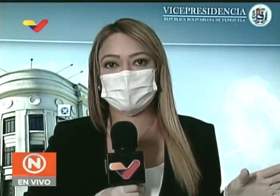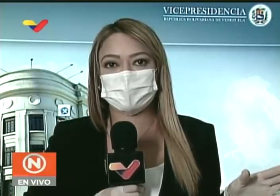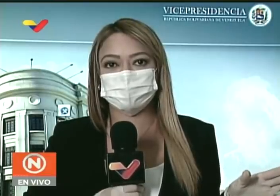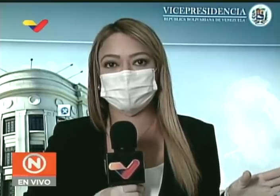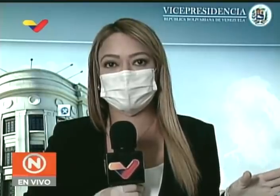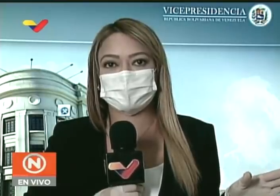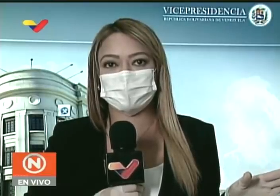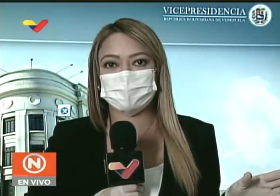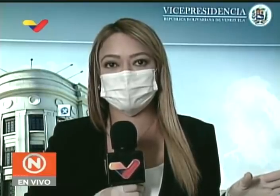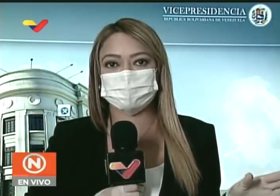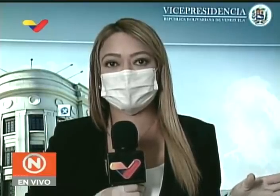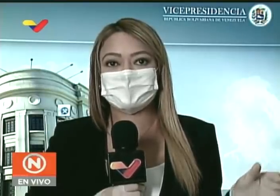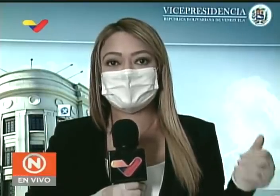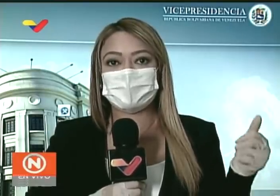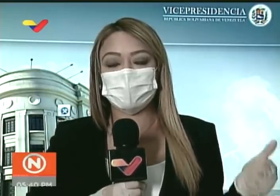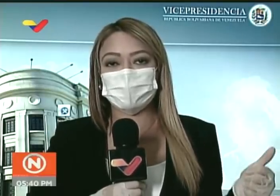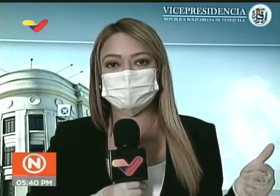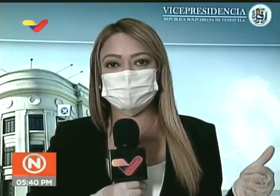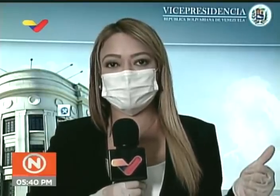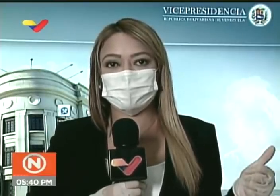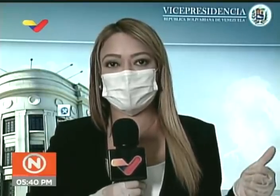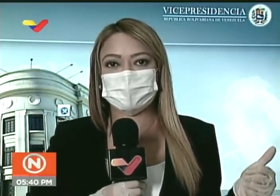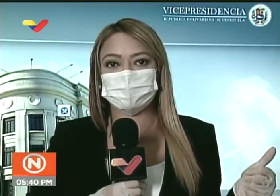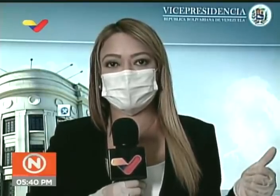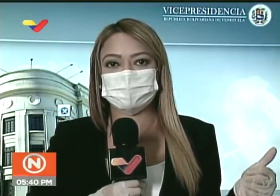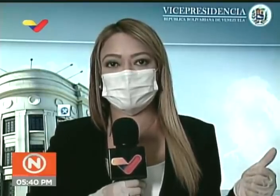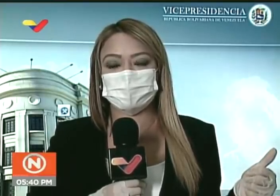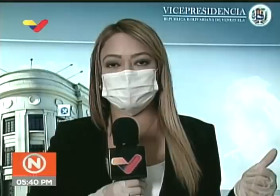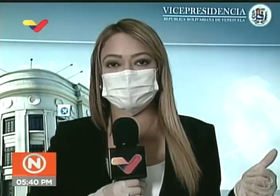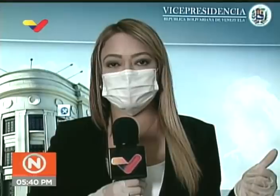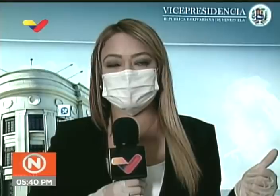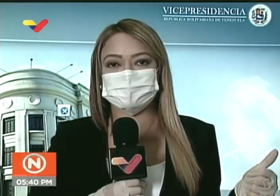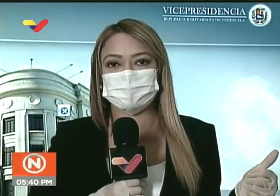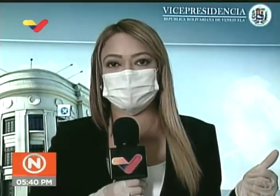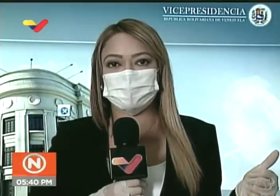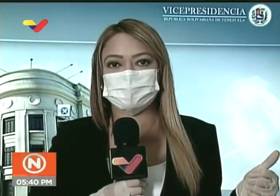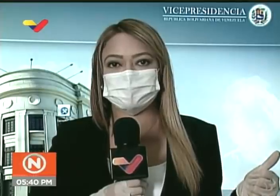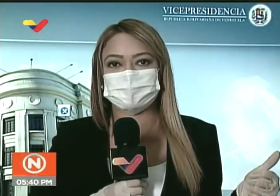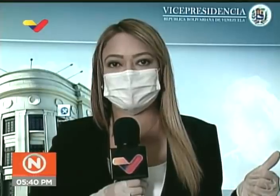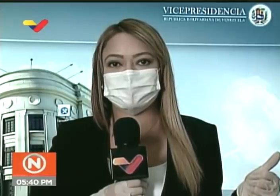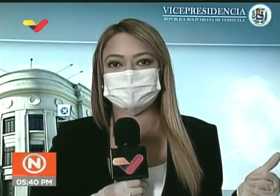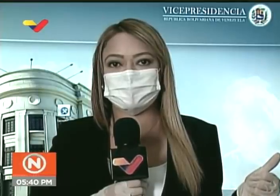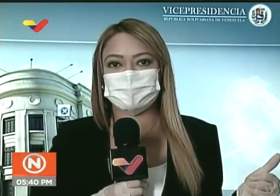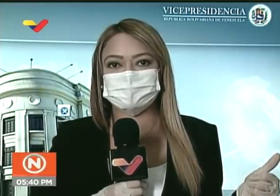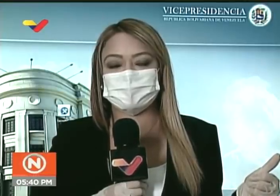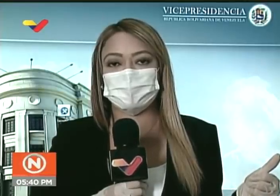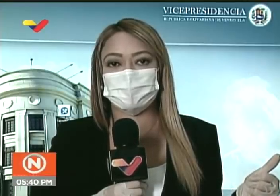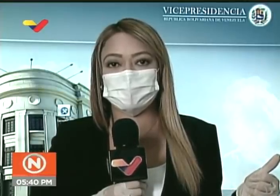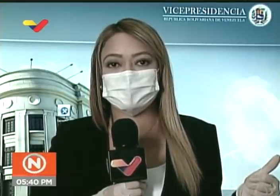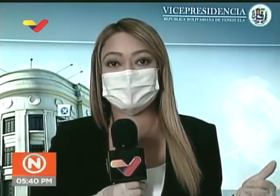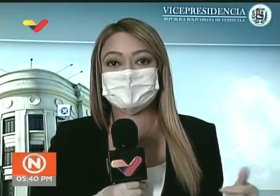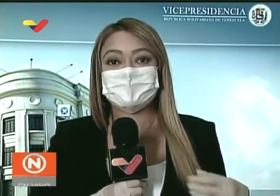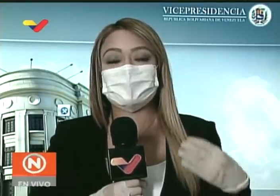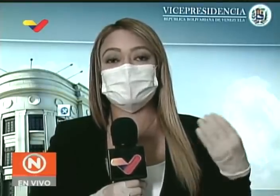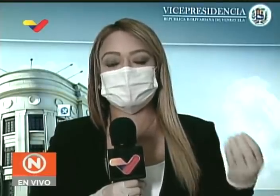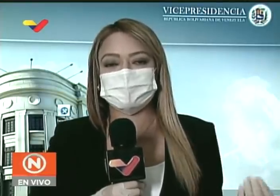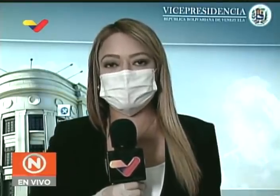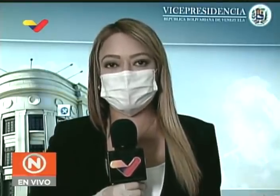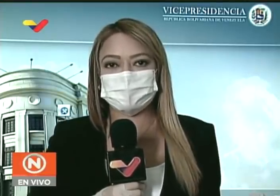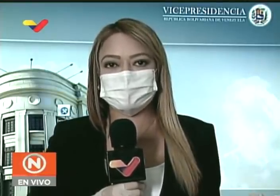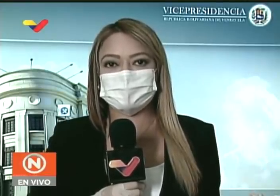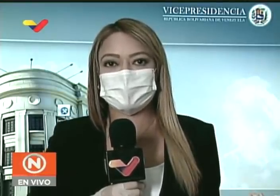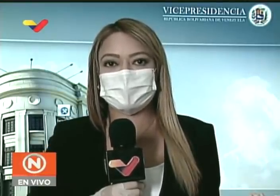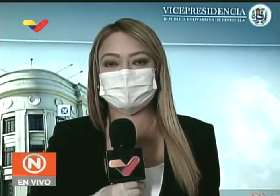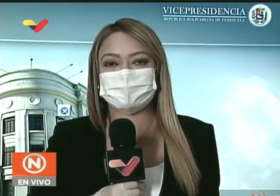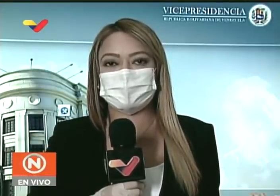las acciones y los anuncios que ha dado a conocer, la ocupación temporal durante los próximos 180 días de la empresa Coposa y la